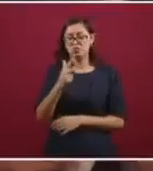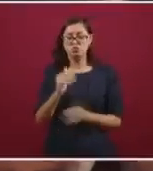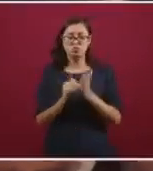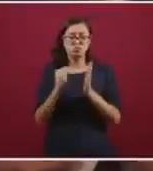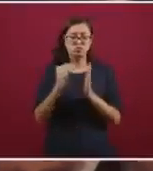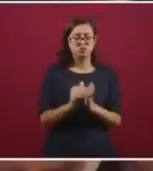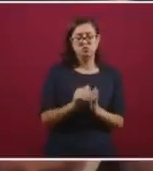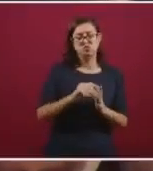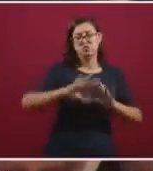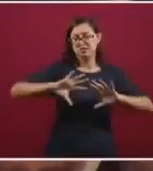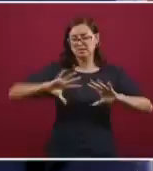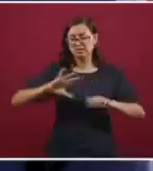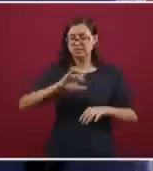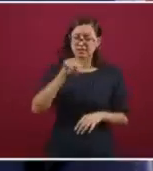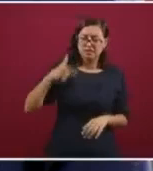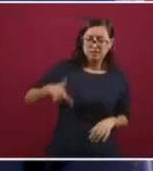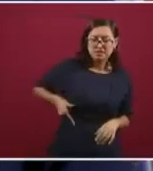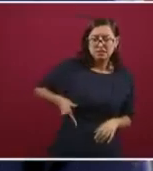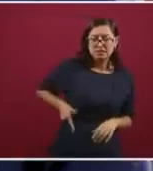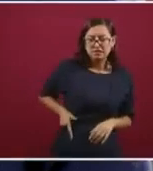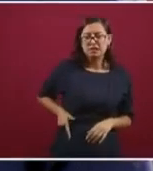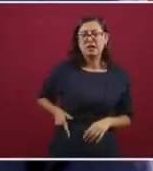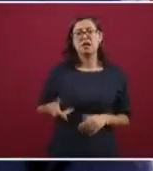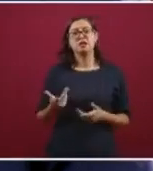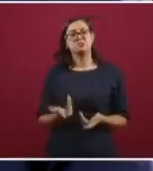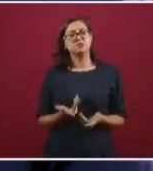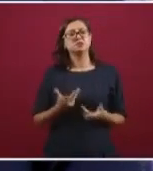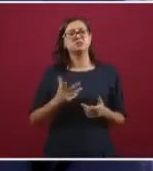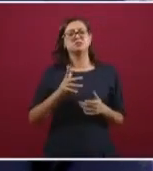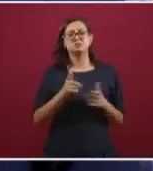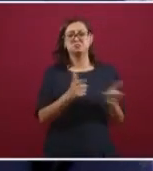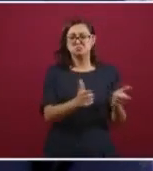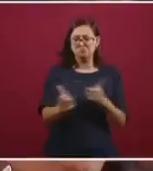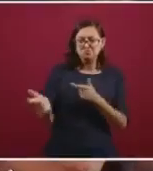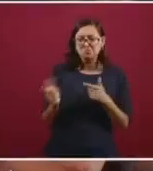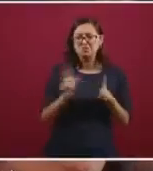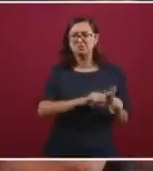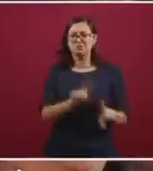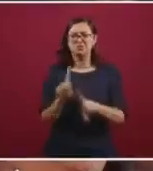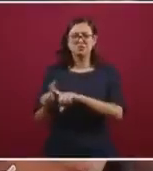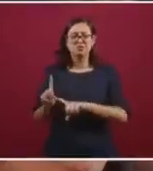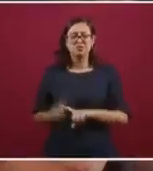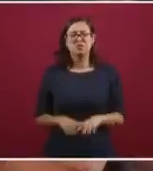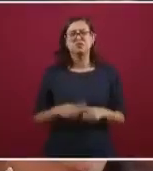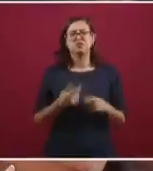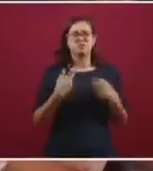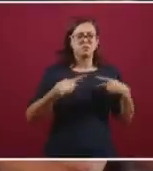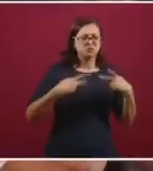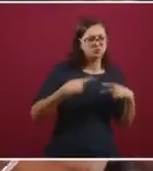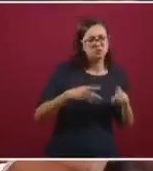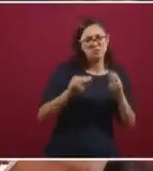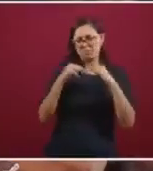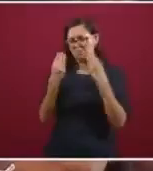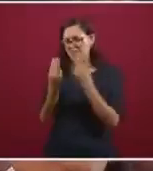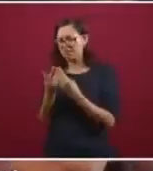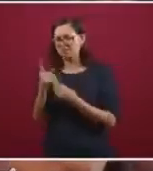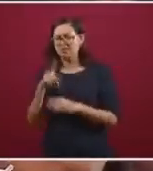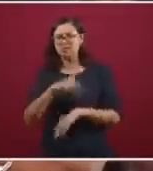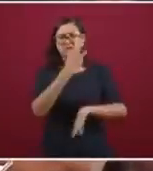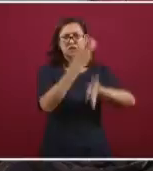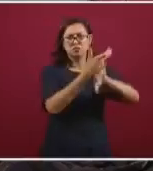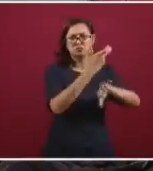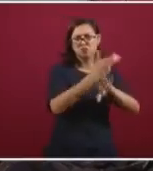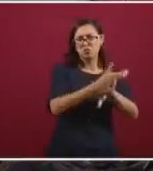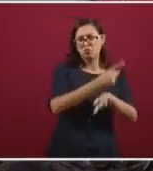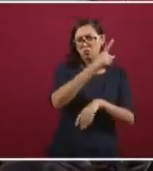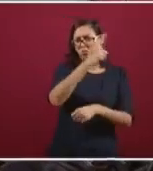e ilegales en manos de civiles y del narcotráfico en el país. Somos, después de Estados Unidos,